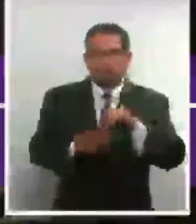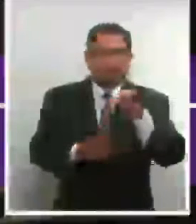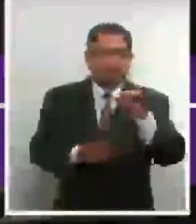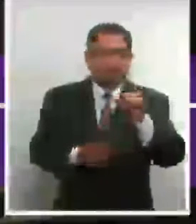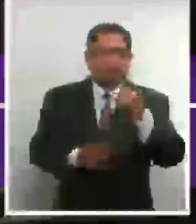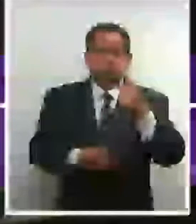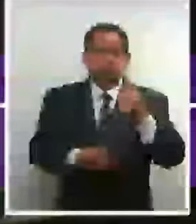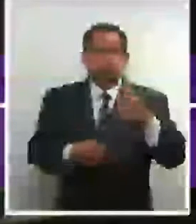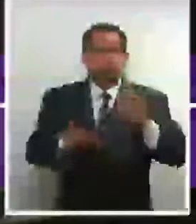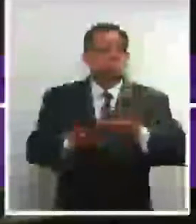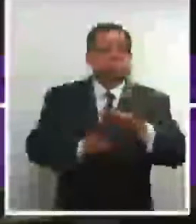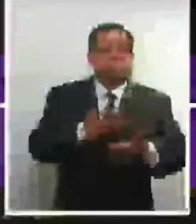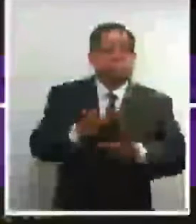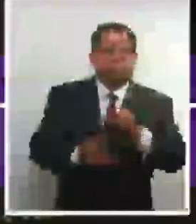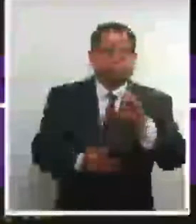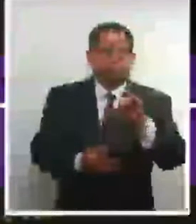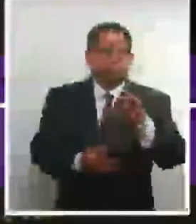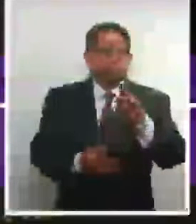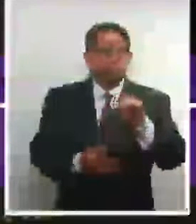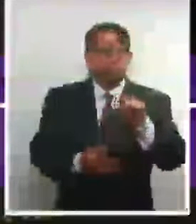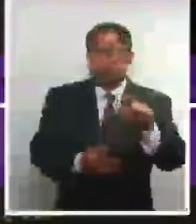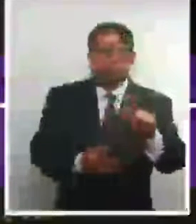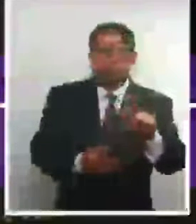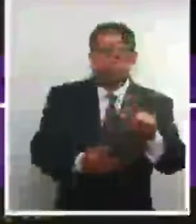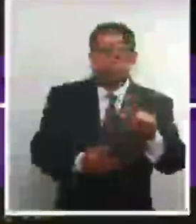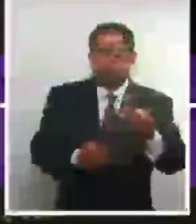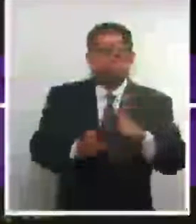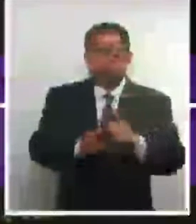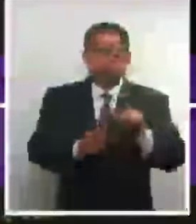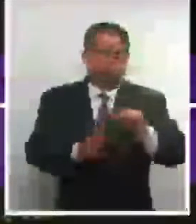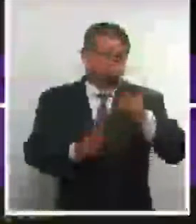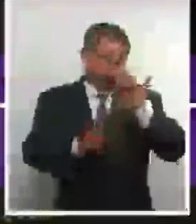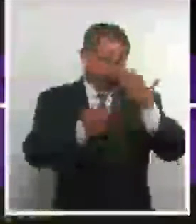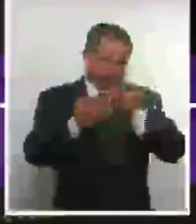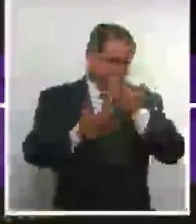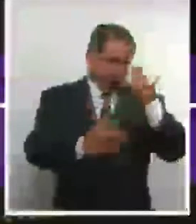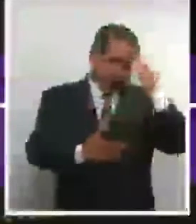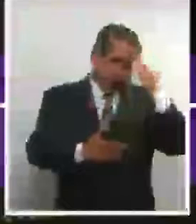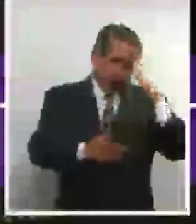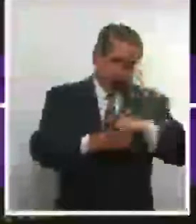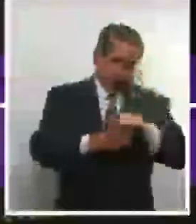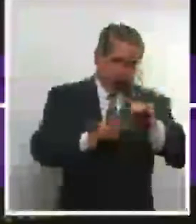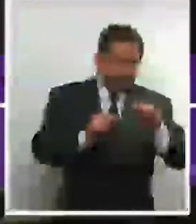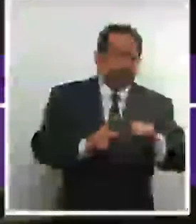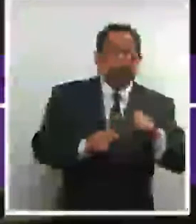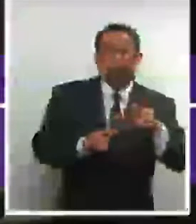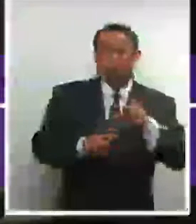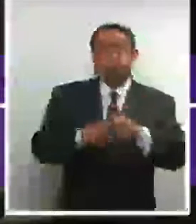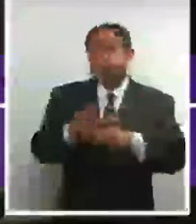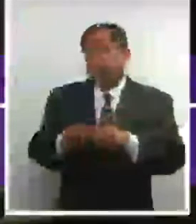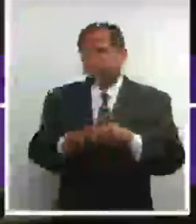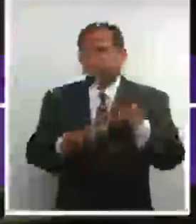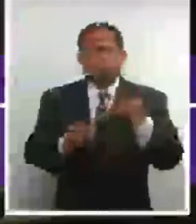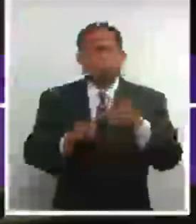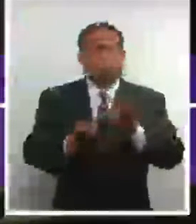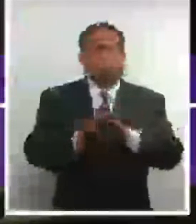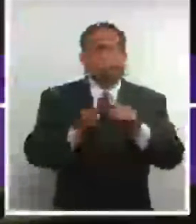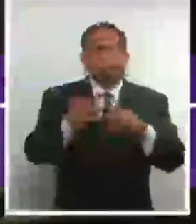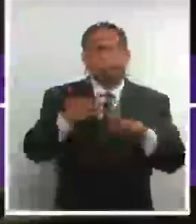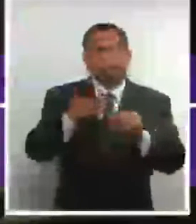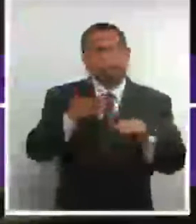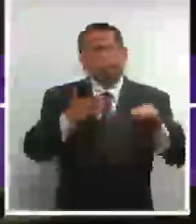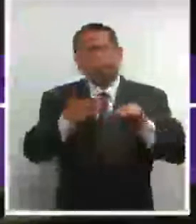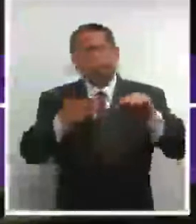dice así: un servicio civil de carrera que defina las normas de acceso, promoción, permanencia y